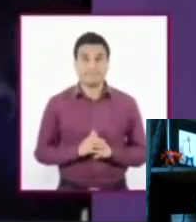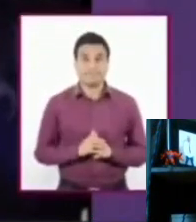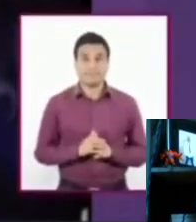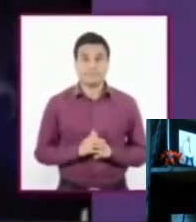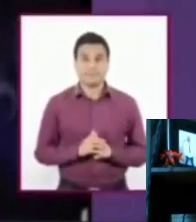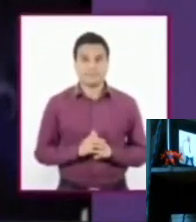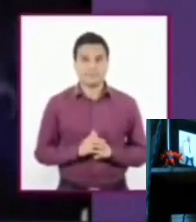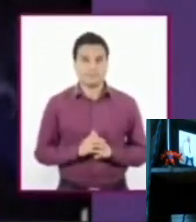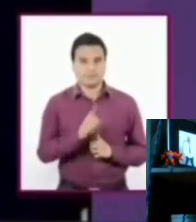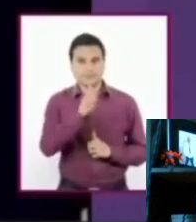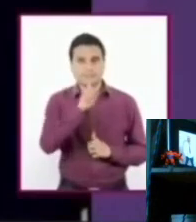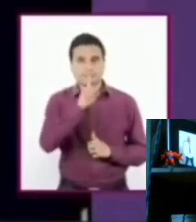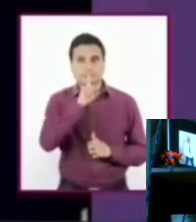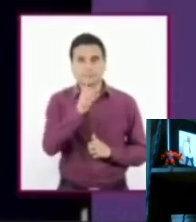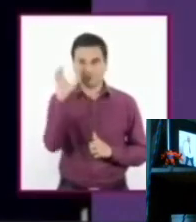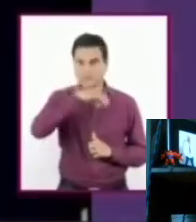pero strange